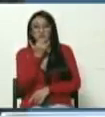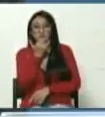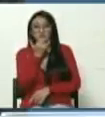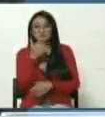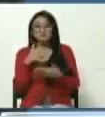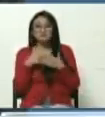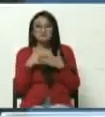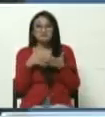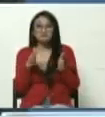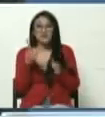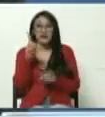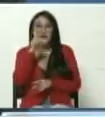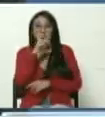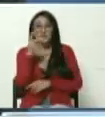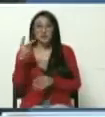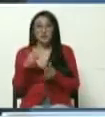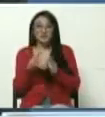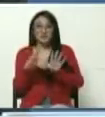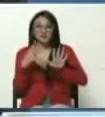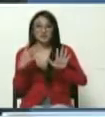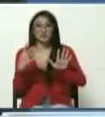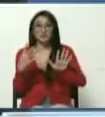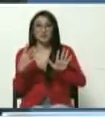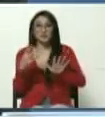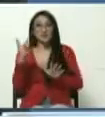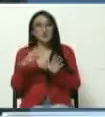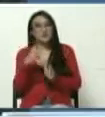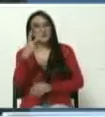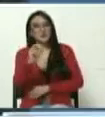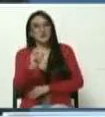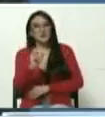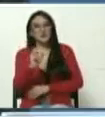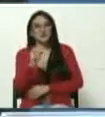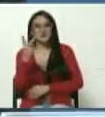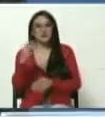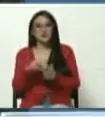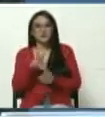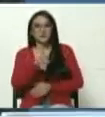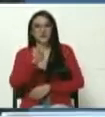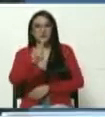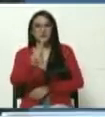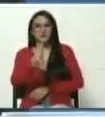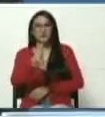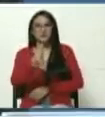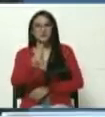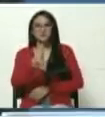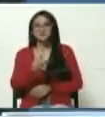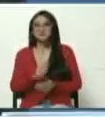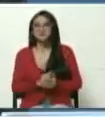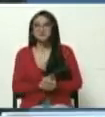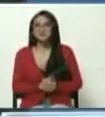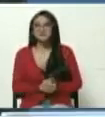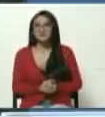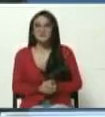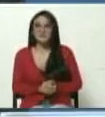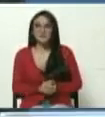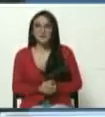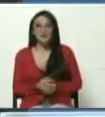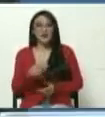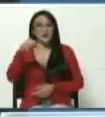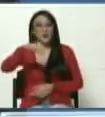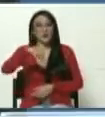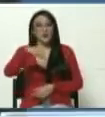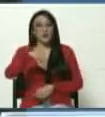abiertas desde el año 2019, 2020, 2021. Y el día de